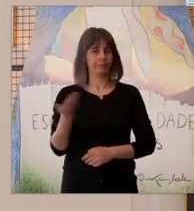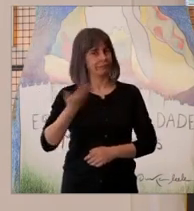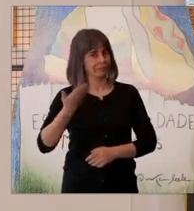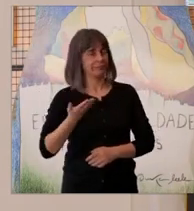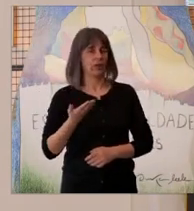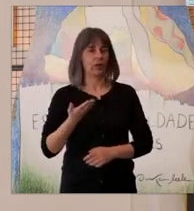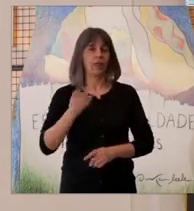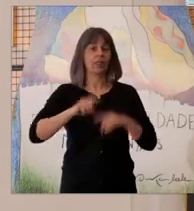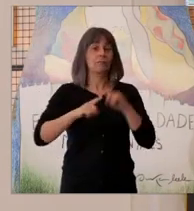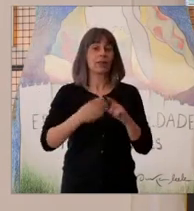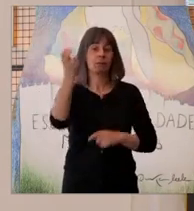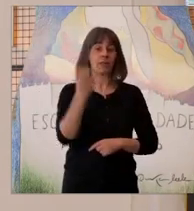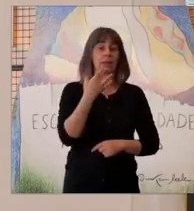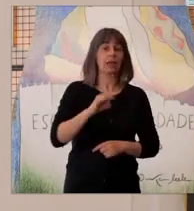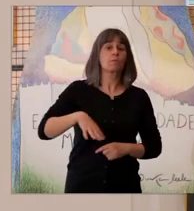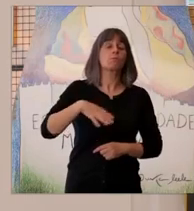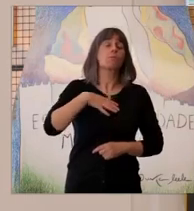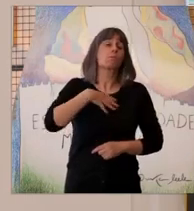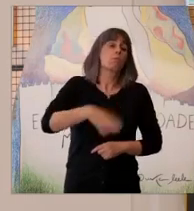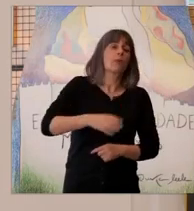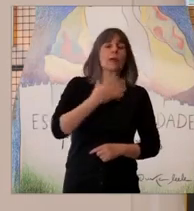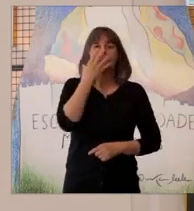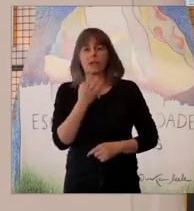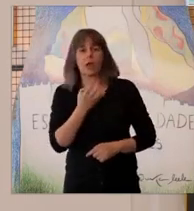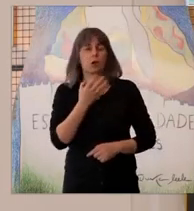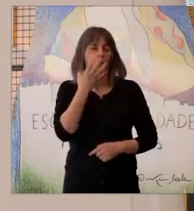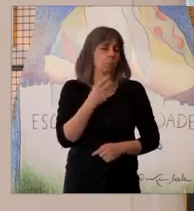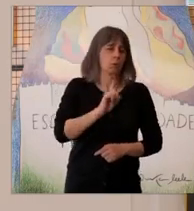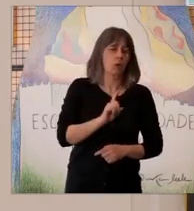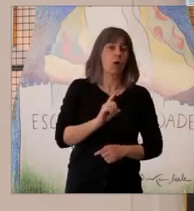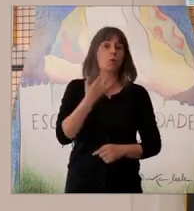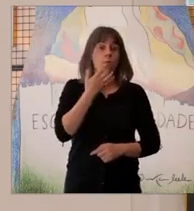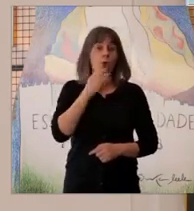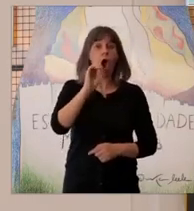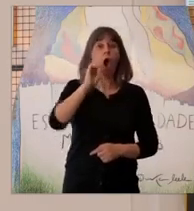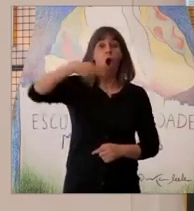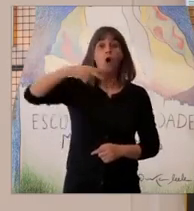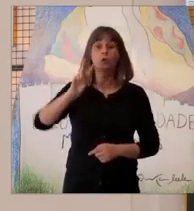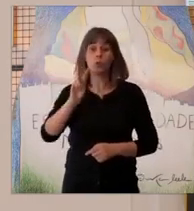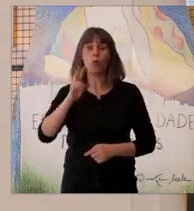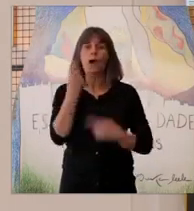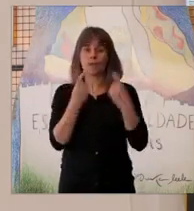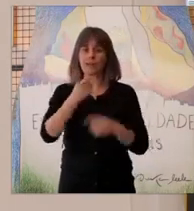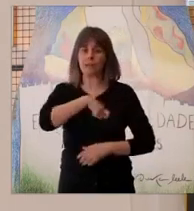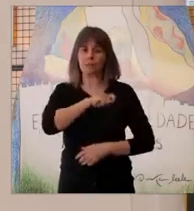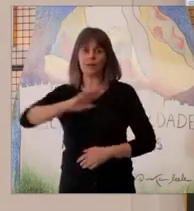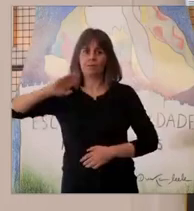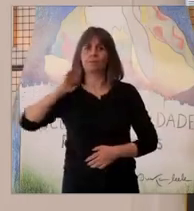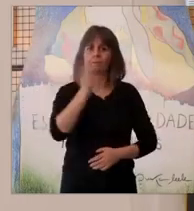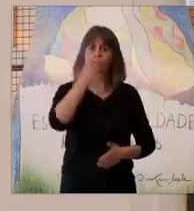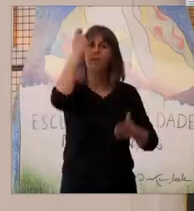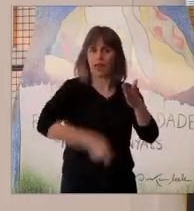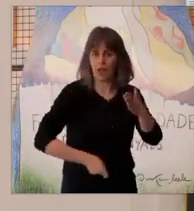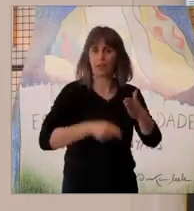menos serio cuando la ONU incluso penaliza España y se titula así finalizaciones simbólica en realidad